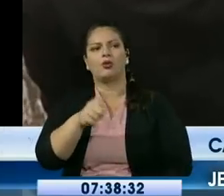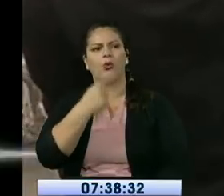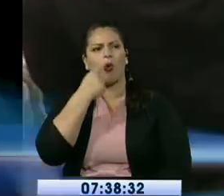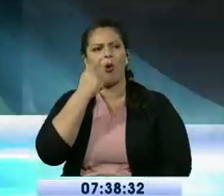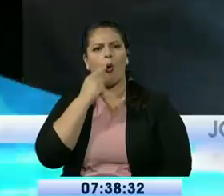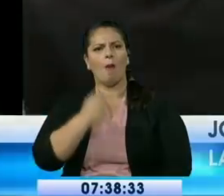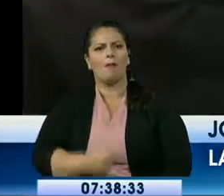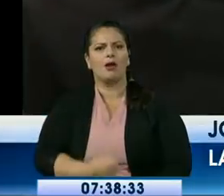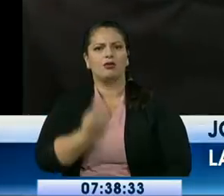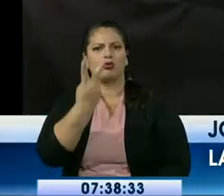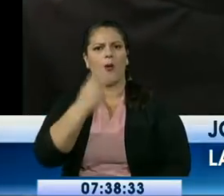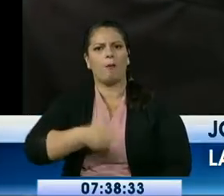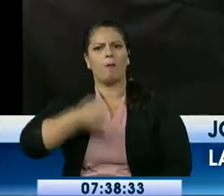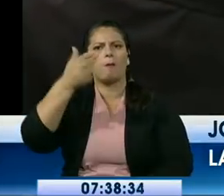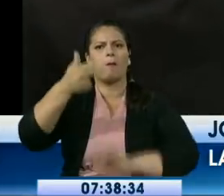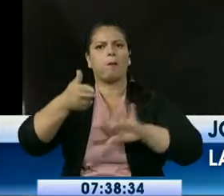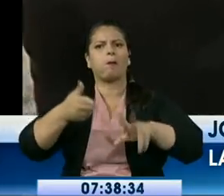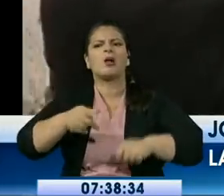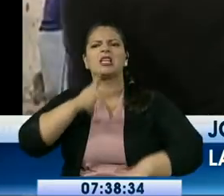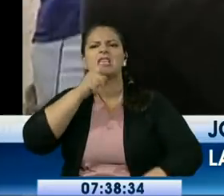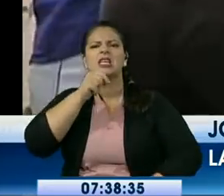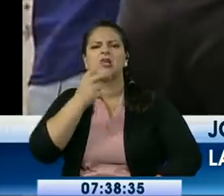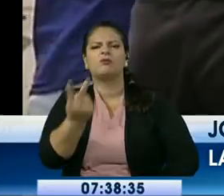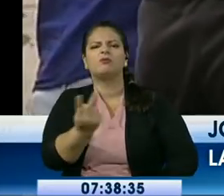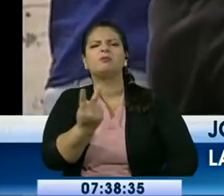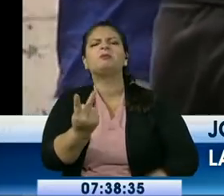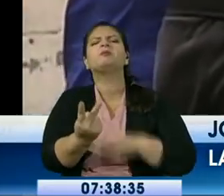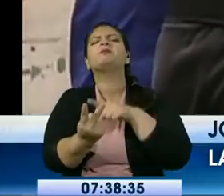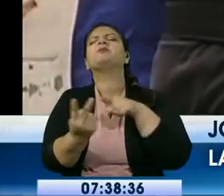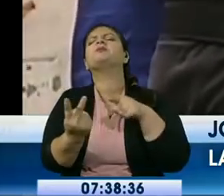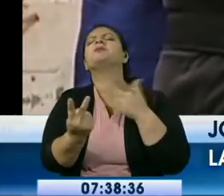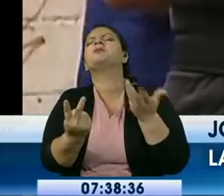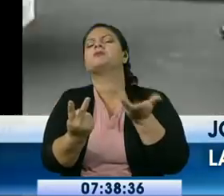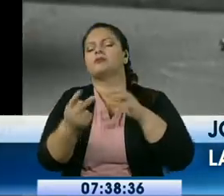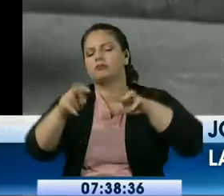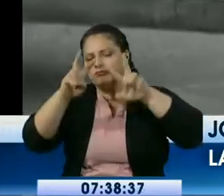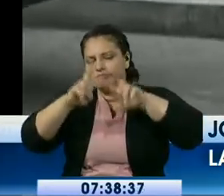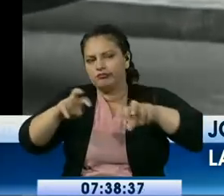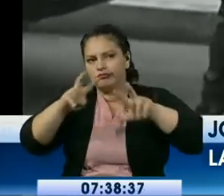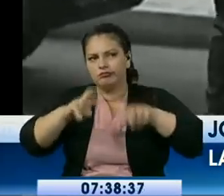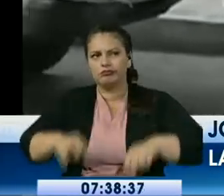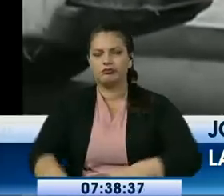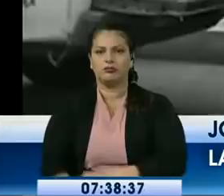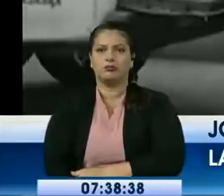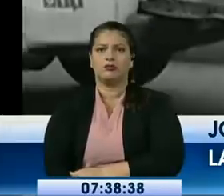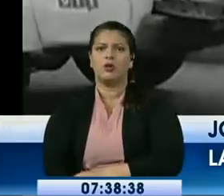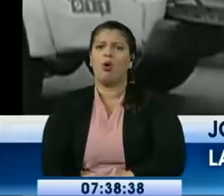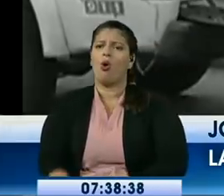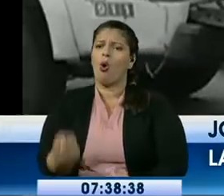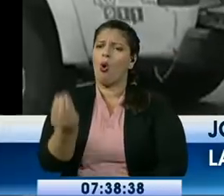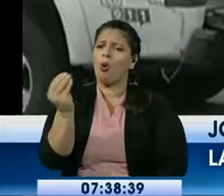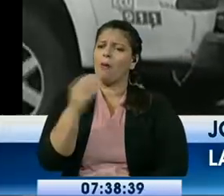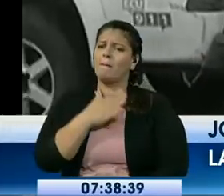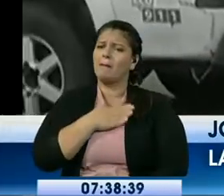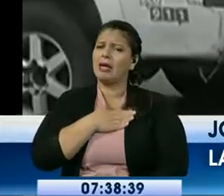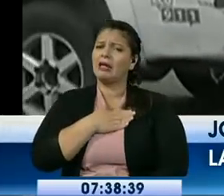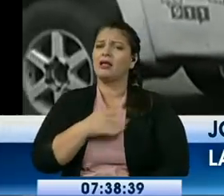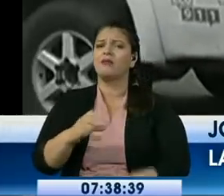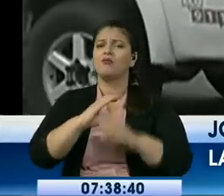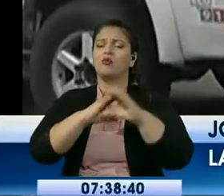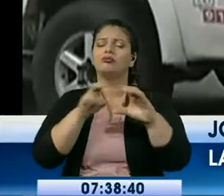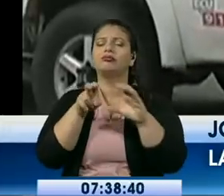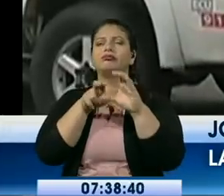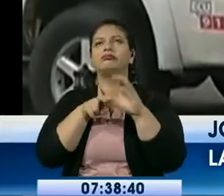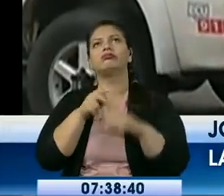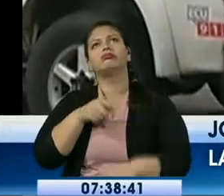hasta su trabajo, pero la historia y la ruta cambiaron. A él lo llevaron al laboratorio de criminalística fallecido para que lo identifiquen porque